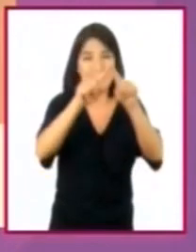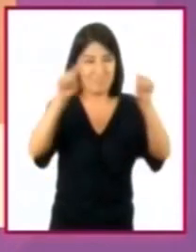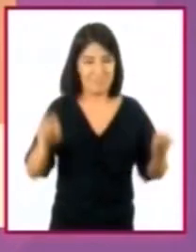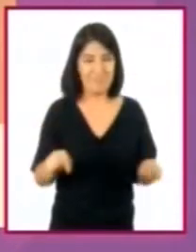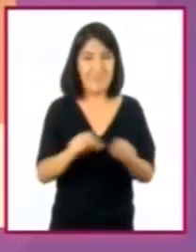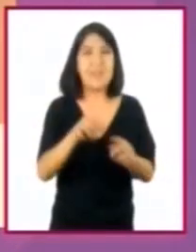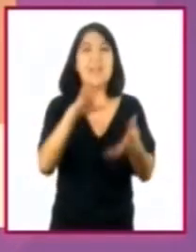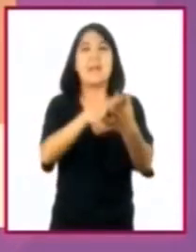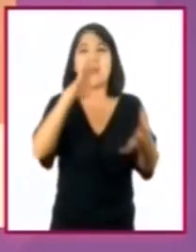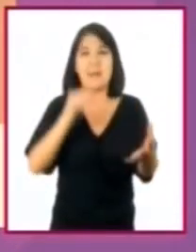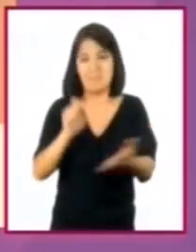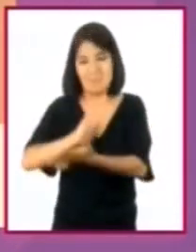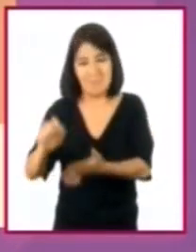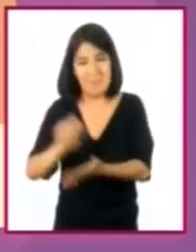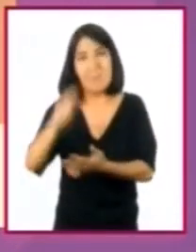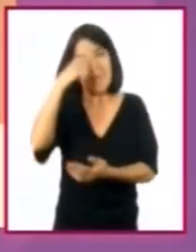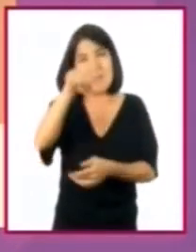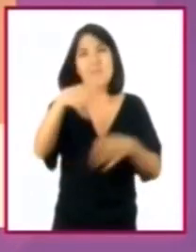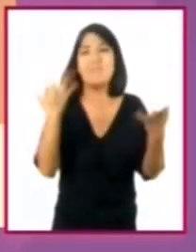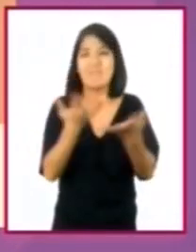pantalla para realizar este reto.